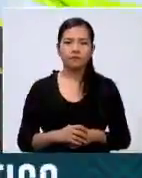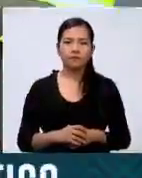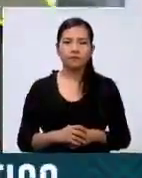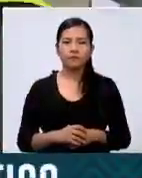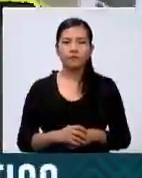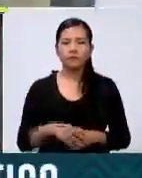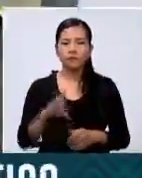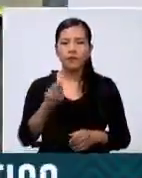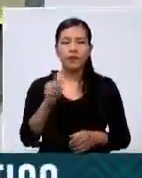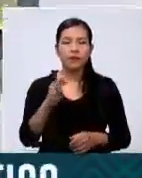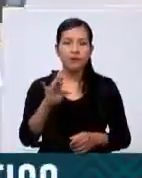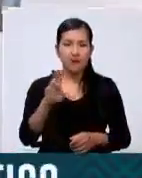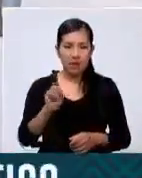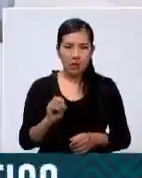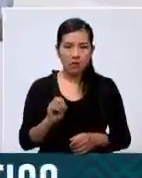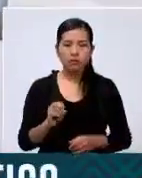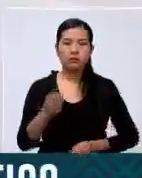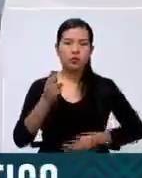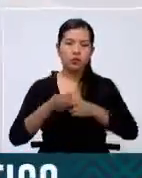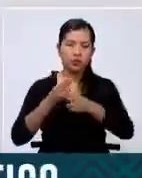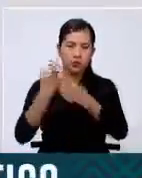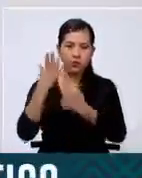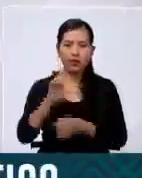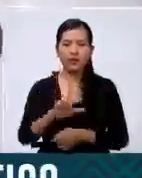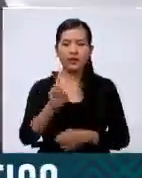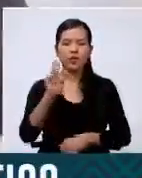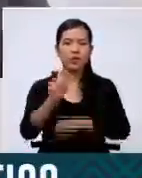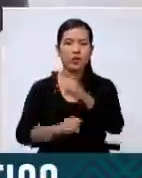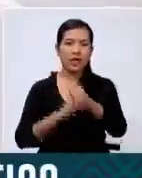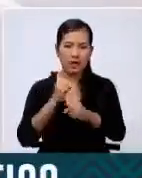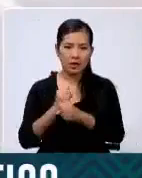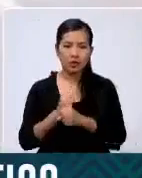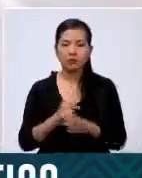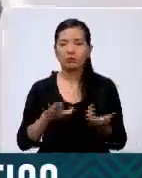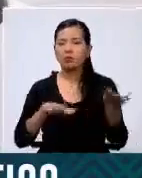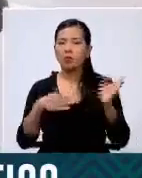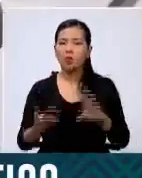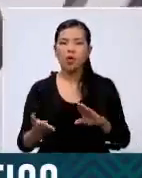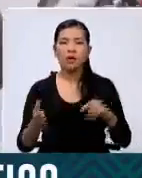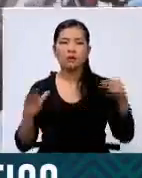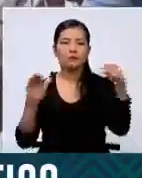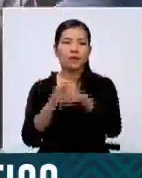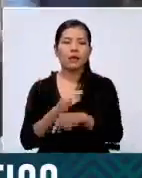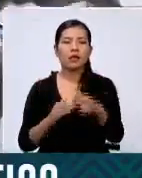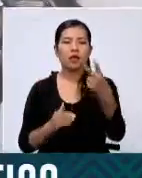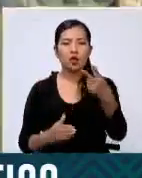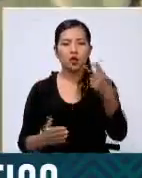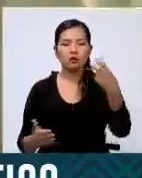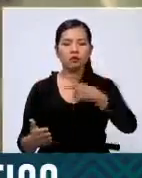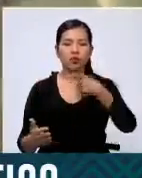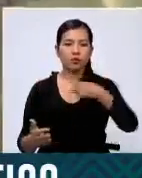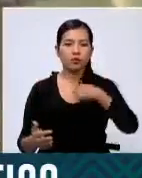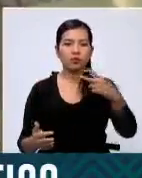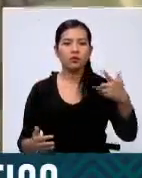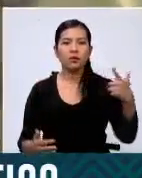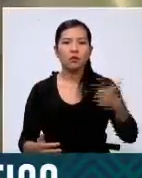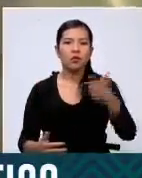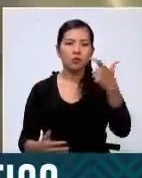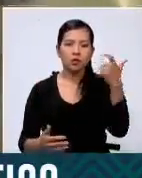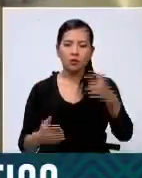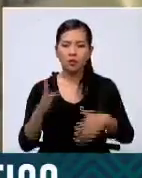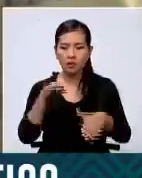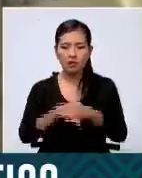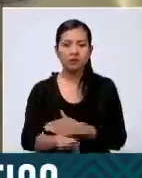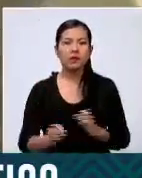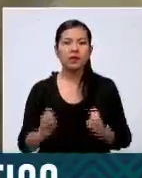sus amigo espejo callejos de 32 años de edad fue asesinado con dos impactos de bala la mañana del sábado en un edificio multifamiliar